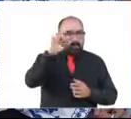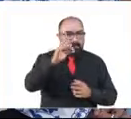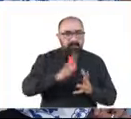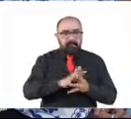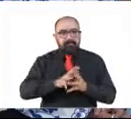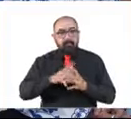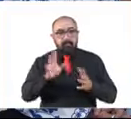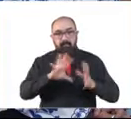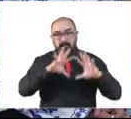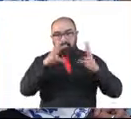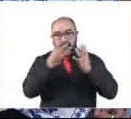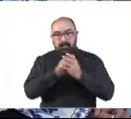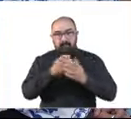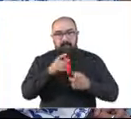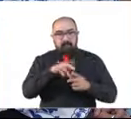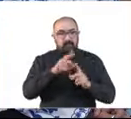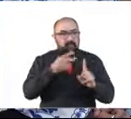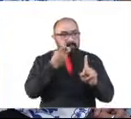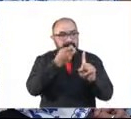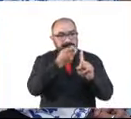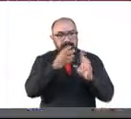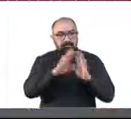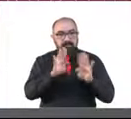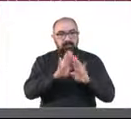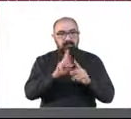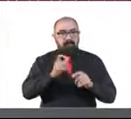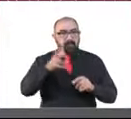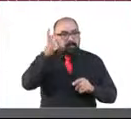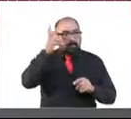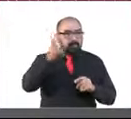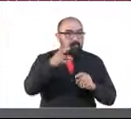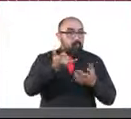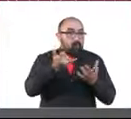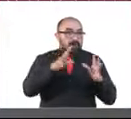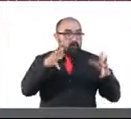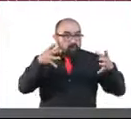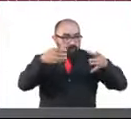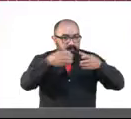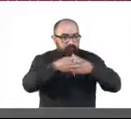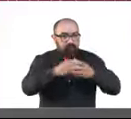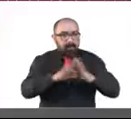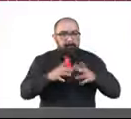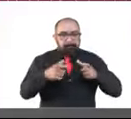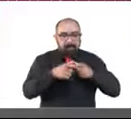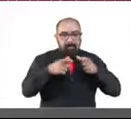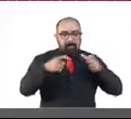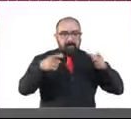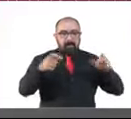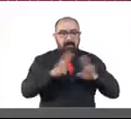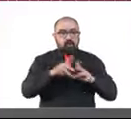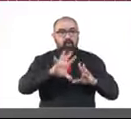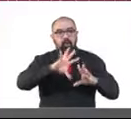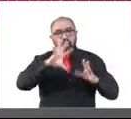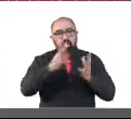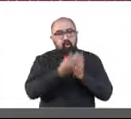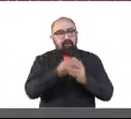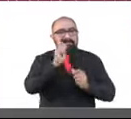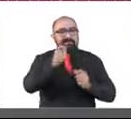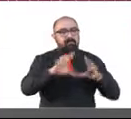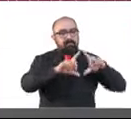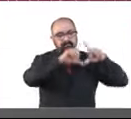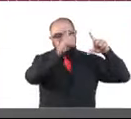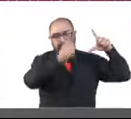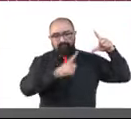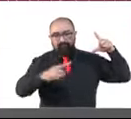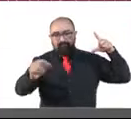todas ellas cada vez tienen una mayor integración en esta parte de nuestro país. Este tema